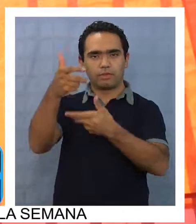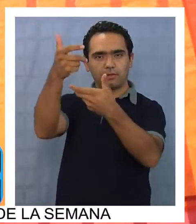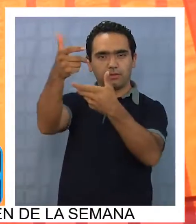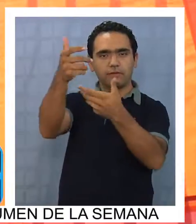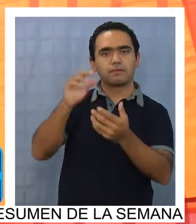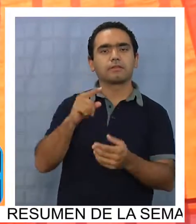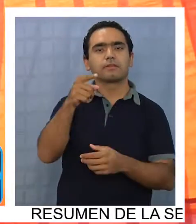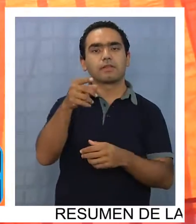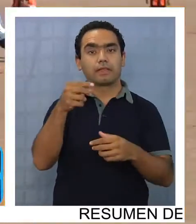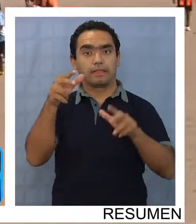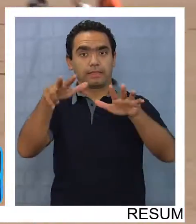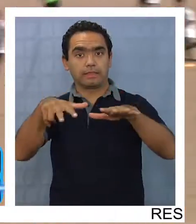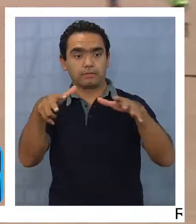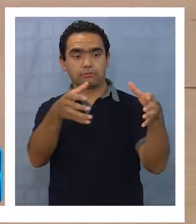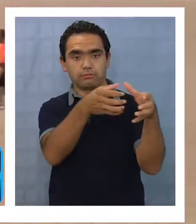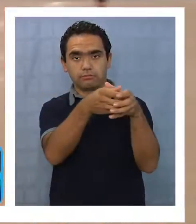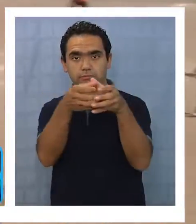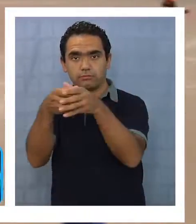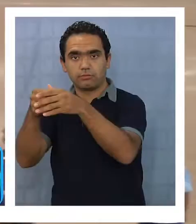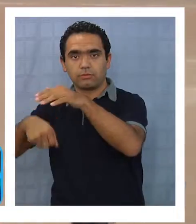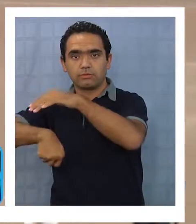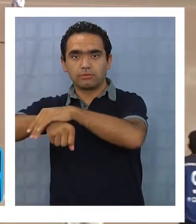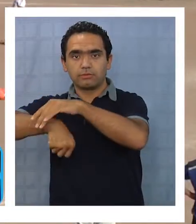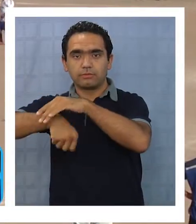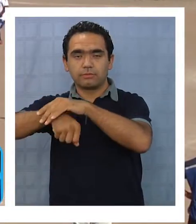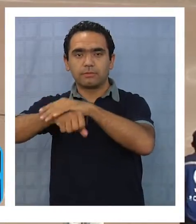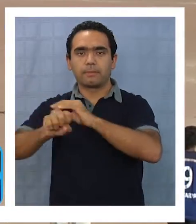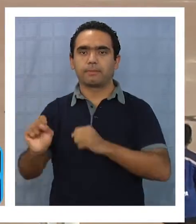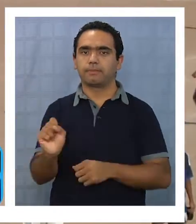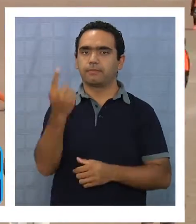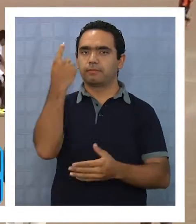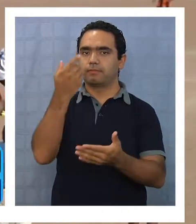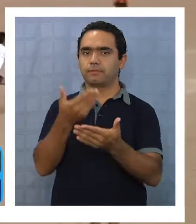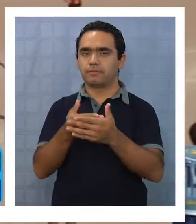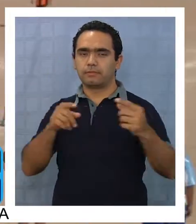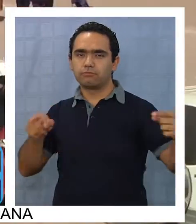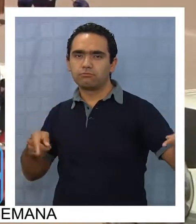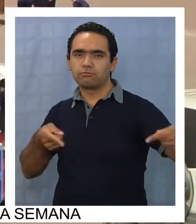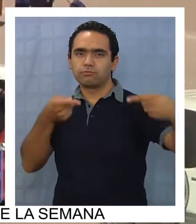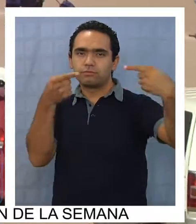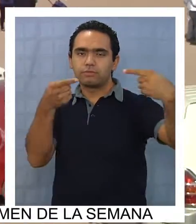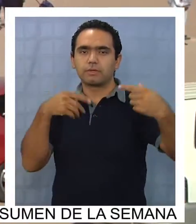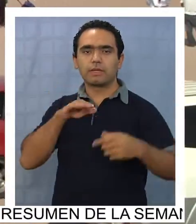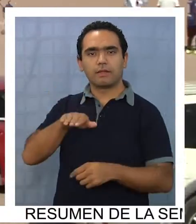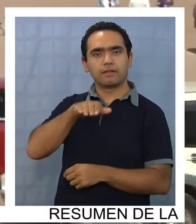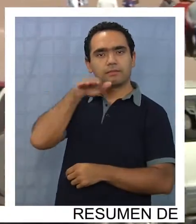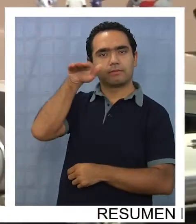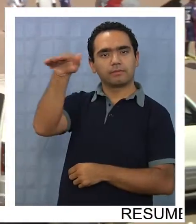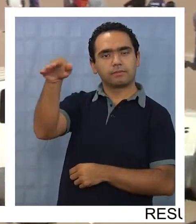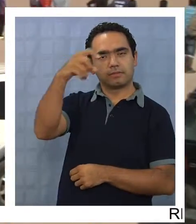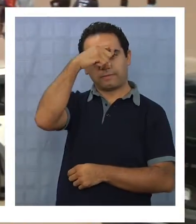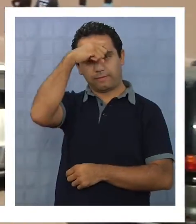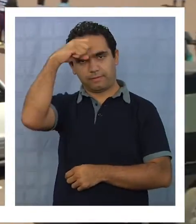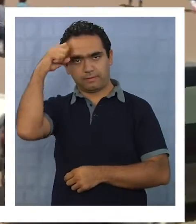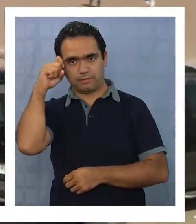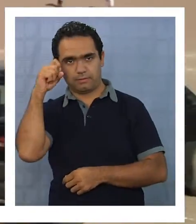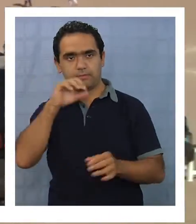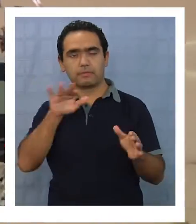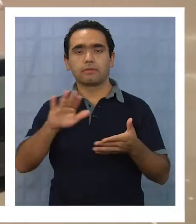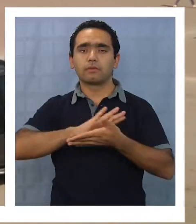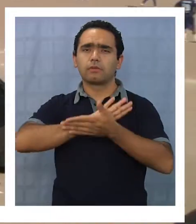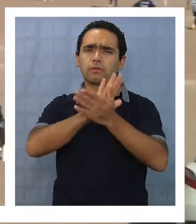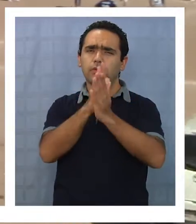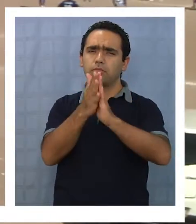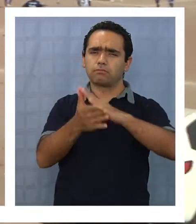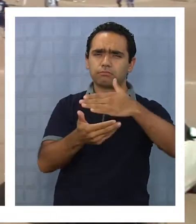18 equipos de fútbol participantes del primer campeonato de verano en la comuna de Alto Hospicio. Durante toda la mañana